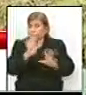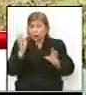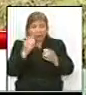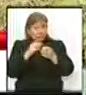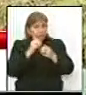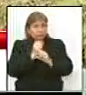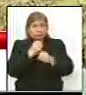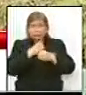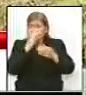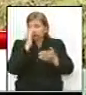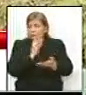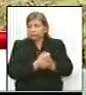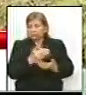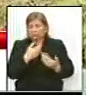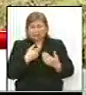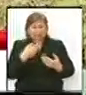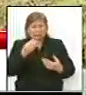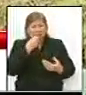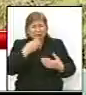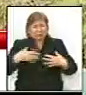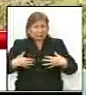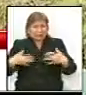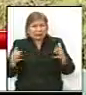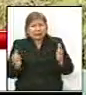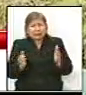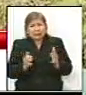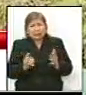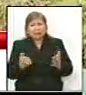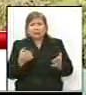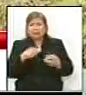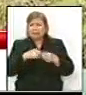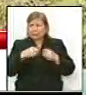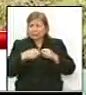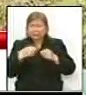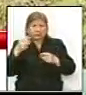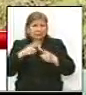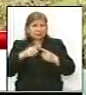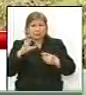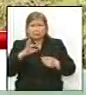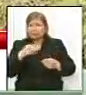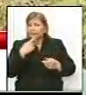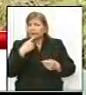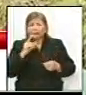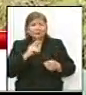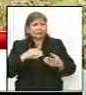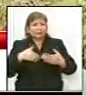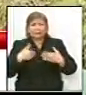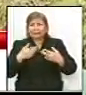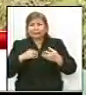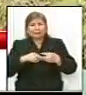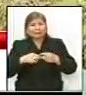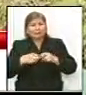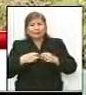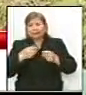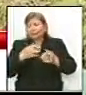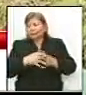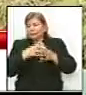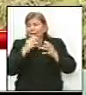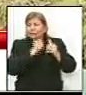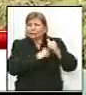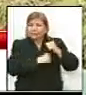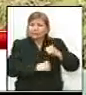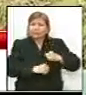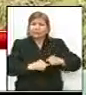Claro, tenemos anemia, tenemos desnutrición, tenemos problemas de tifoidea, etcétera, pero no vamos a permitir también que con tanto